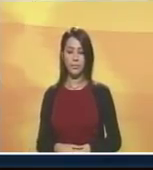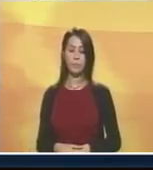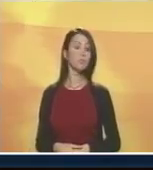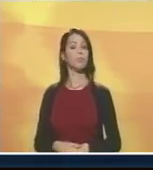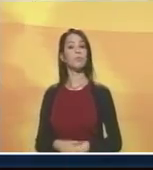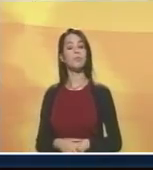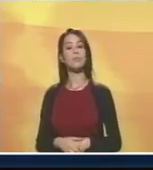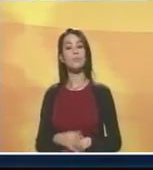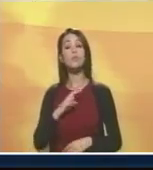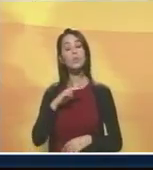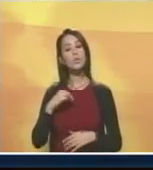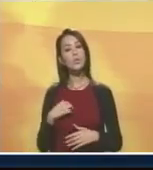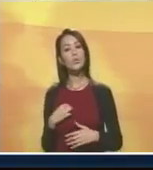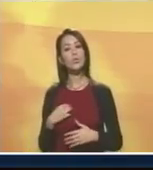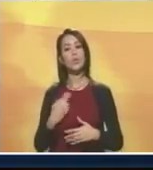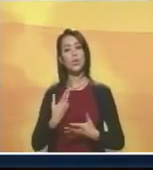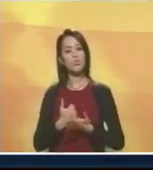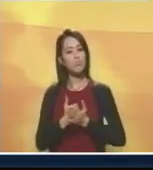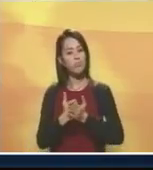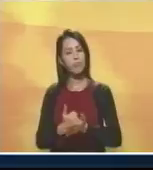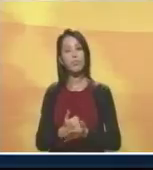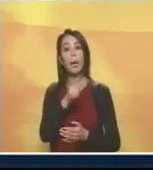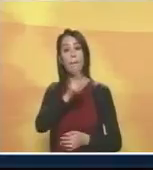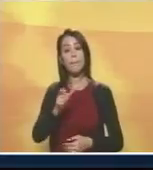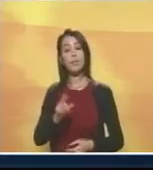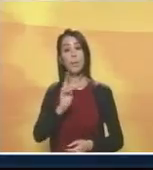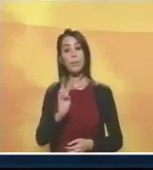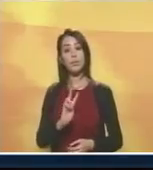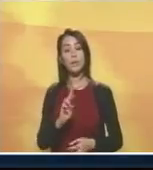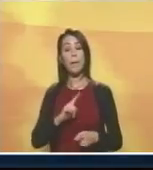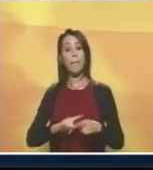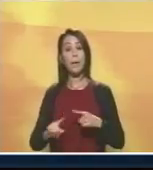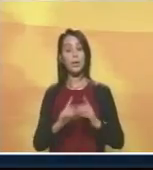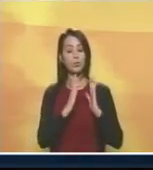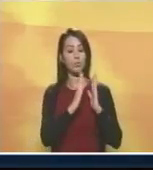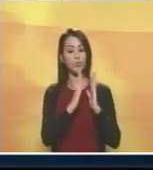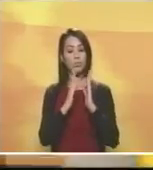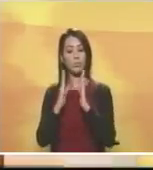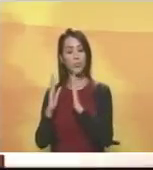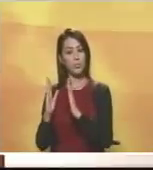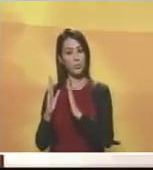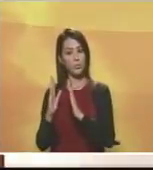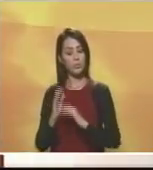Seremos generosos con los venezolanos, pero lo haremos de forma ordenada.